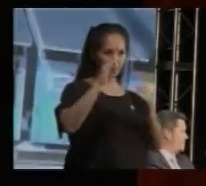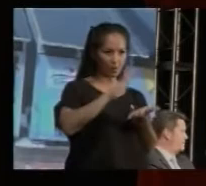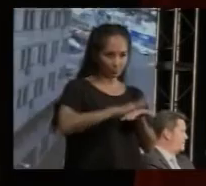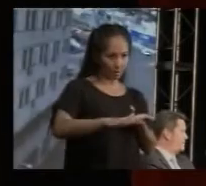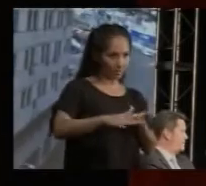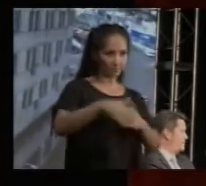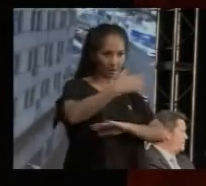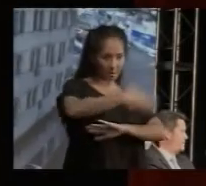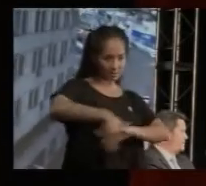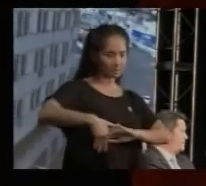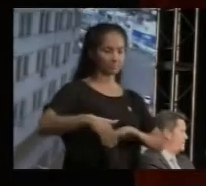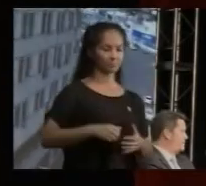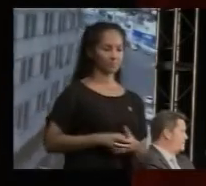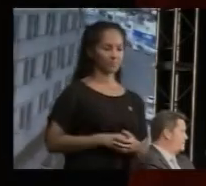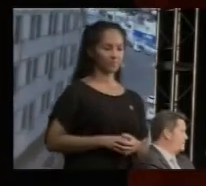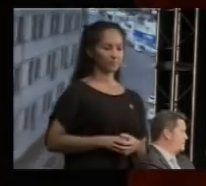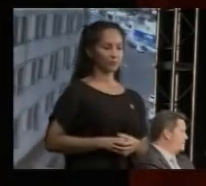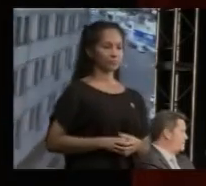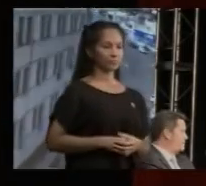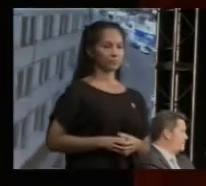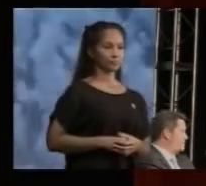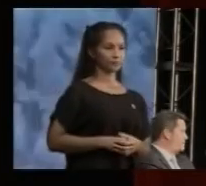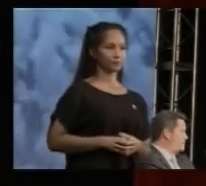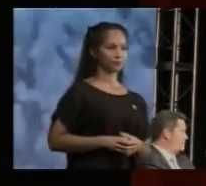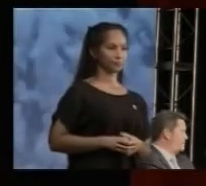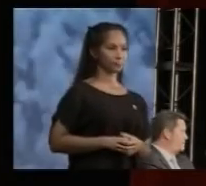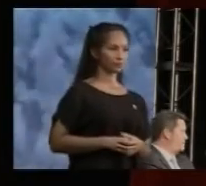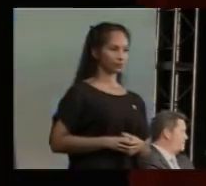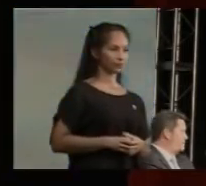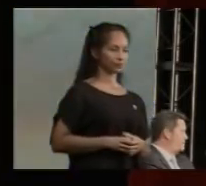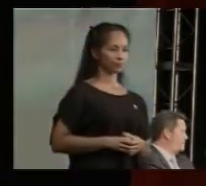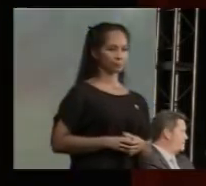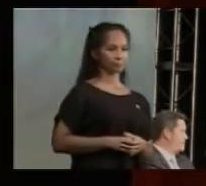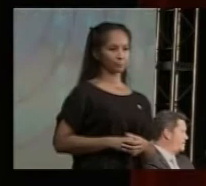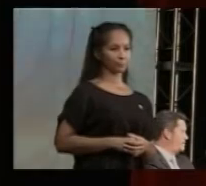pensamos descongestionar lo que es Sani y Almafuerte.